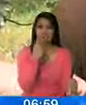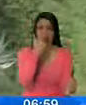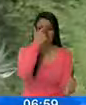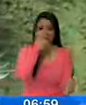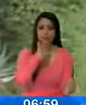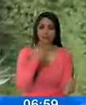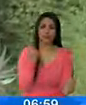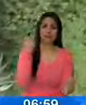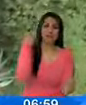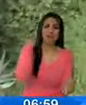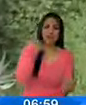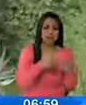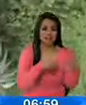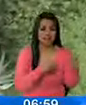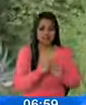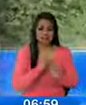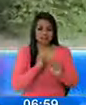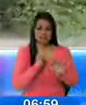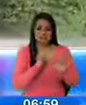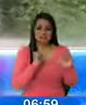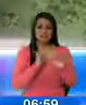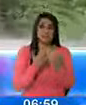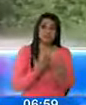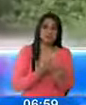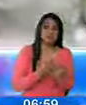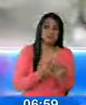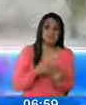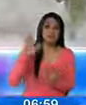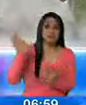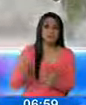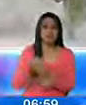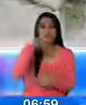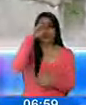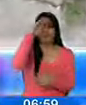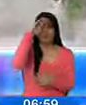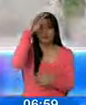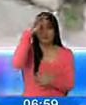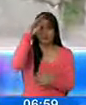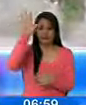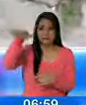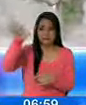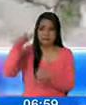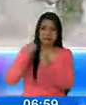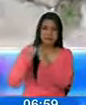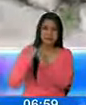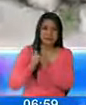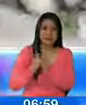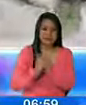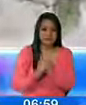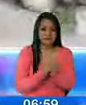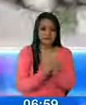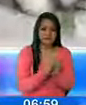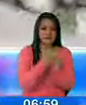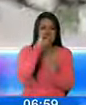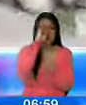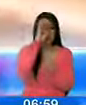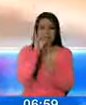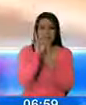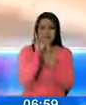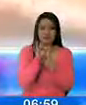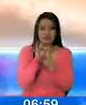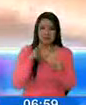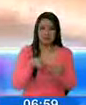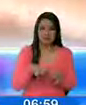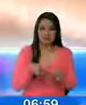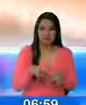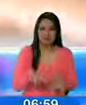espalda. Evitó tener contacto, esperó que lleguen unidades especiales de la policía y les guió hasta el lugar. Agentes de criminalística y DINASED hicieron